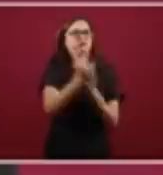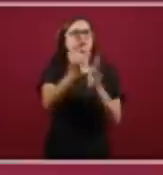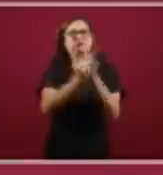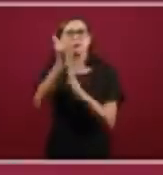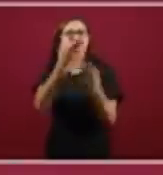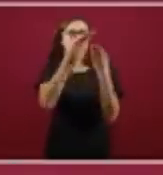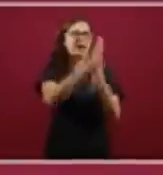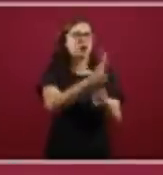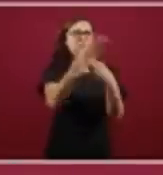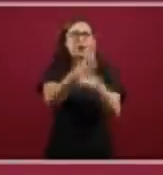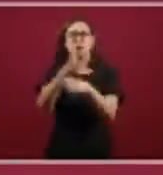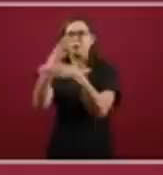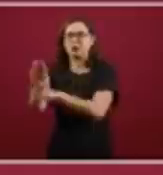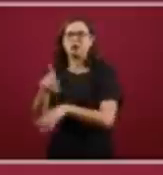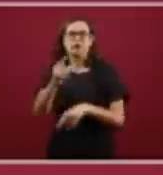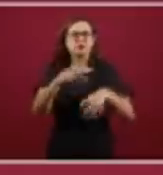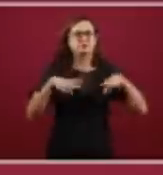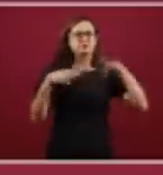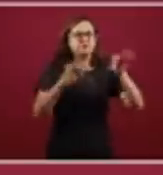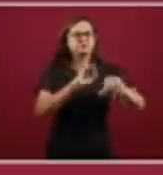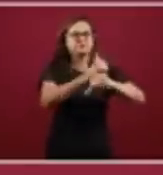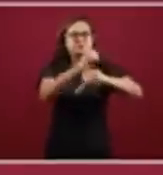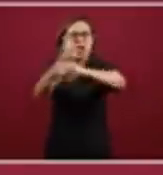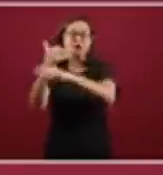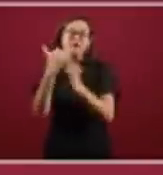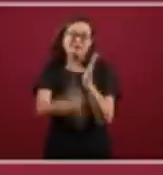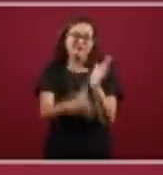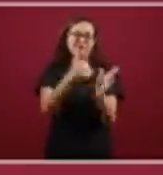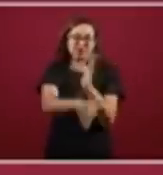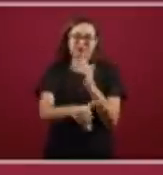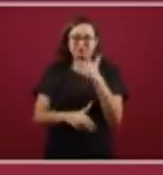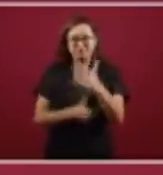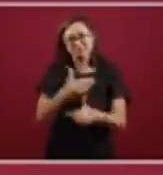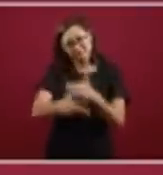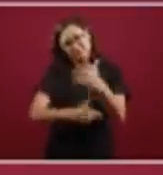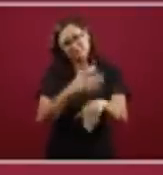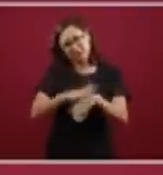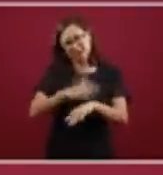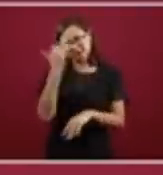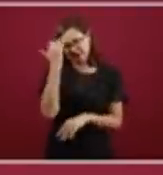los centros integradores para